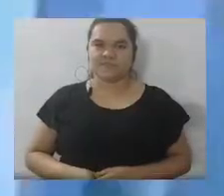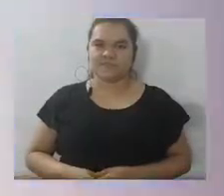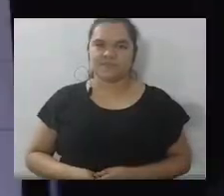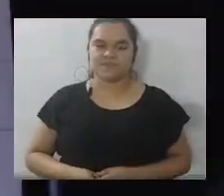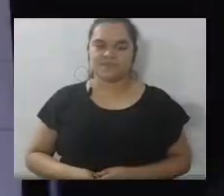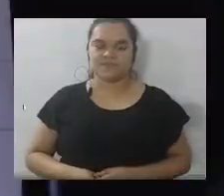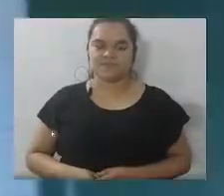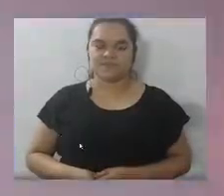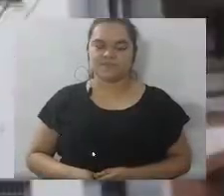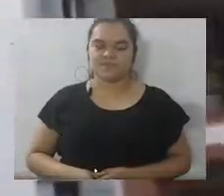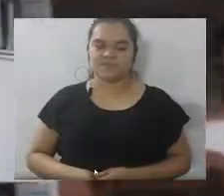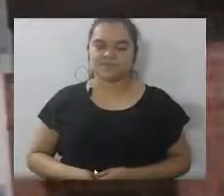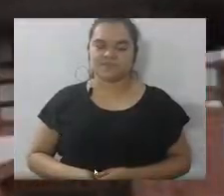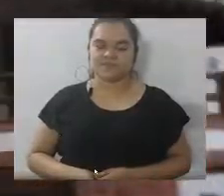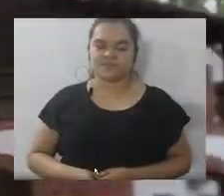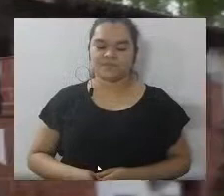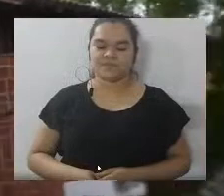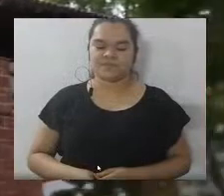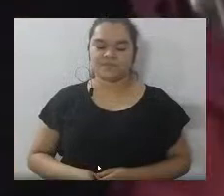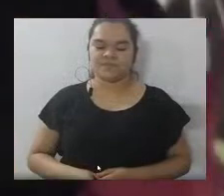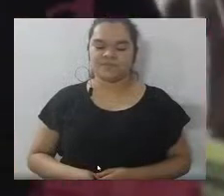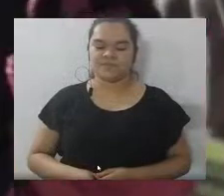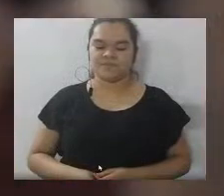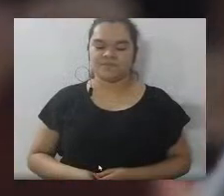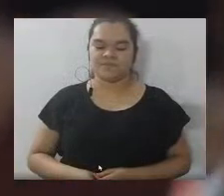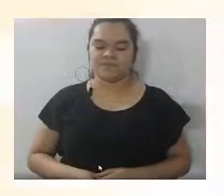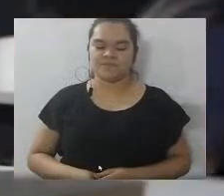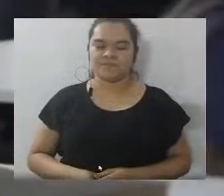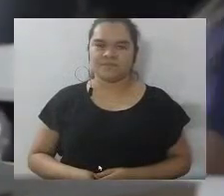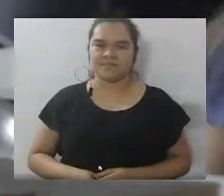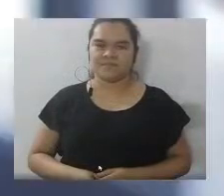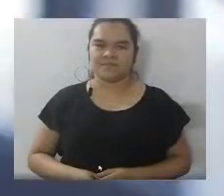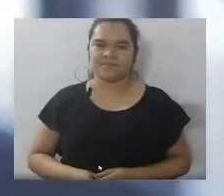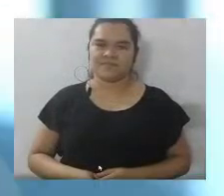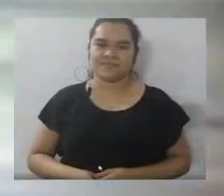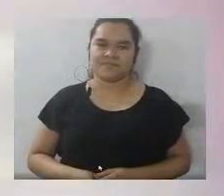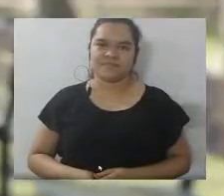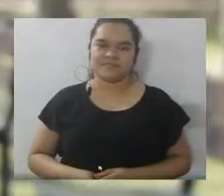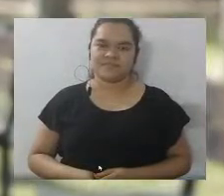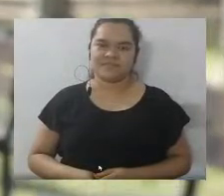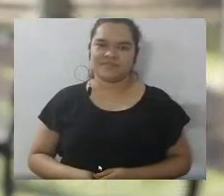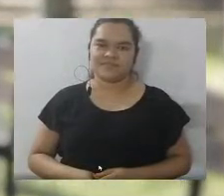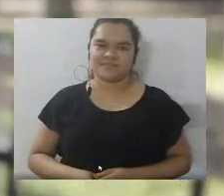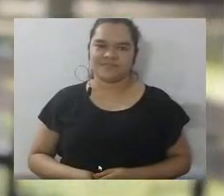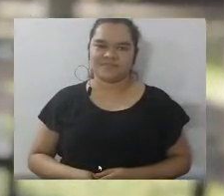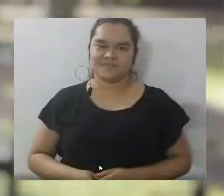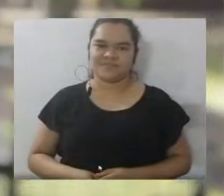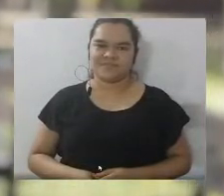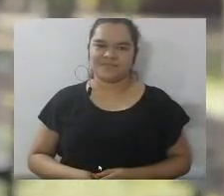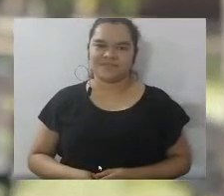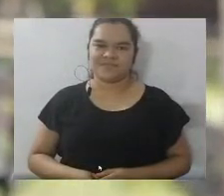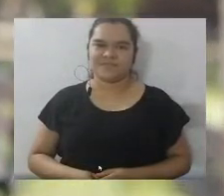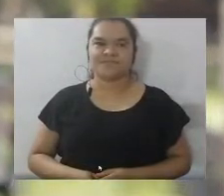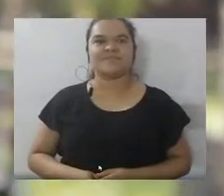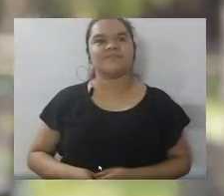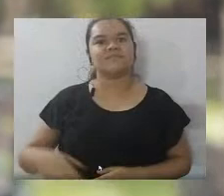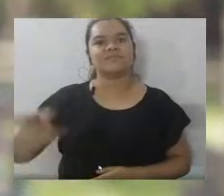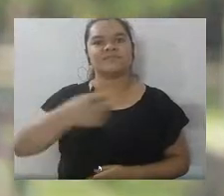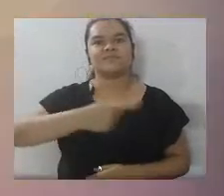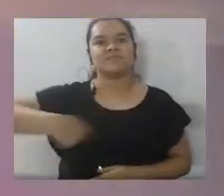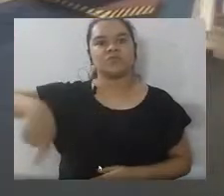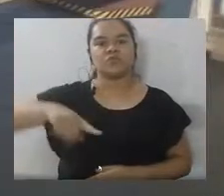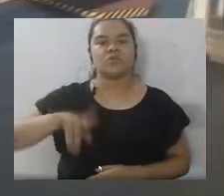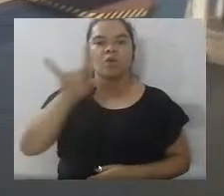Somos somos una universidad nacional presente en